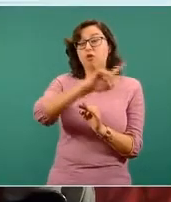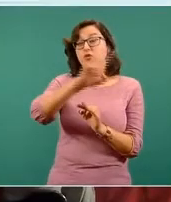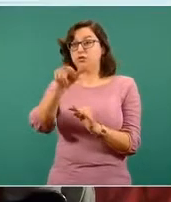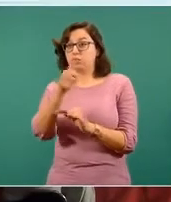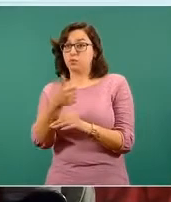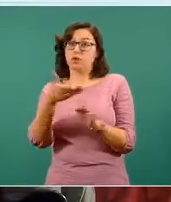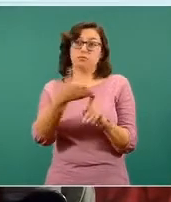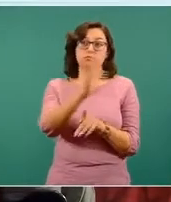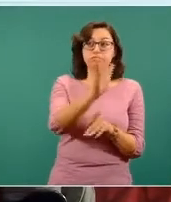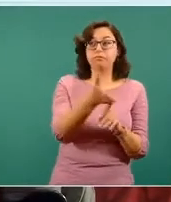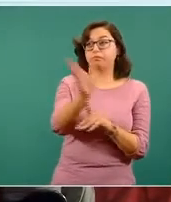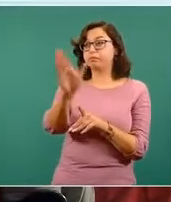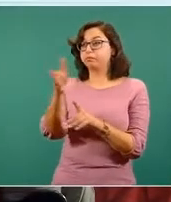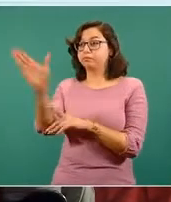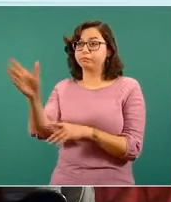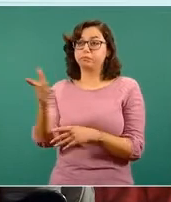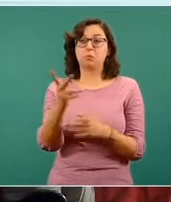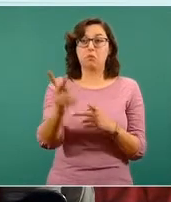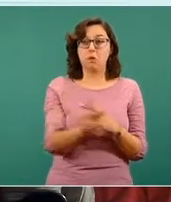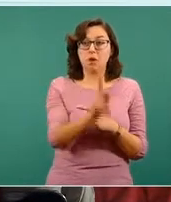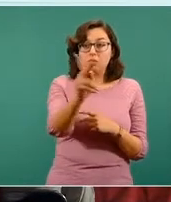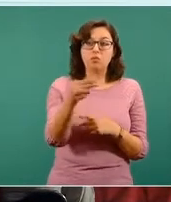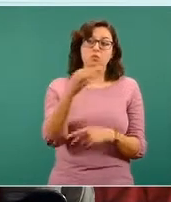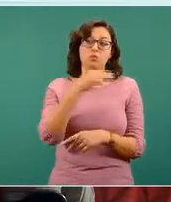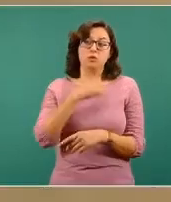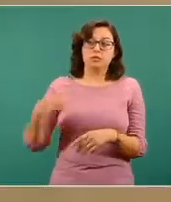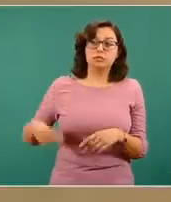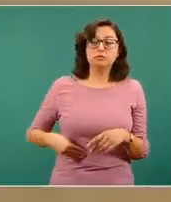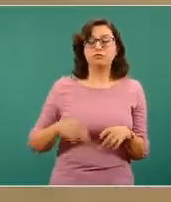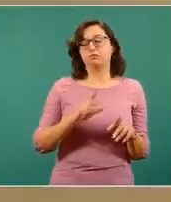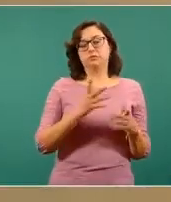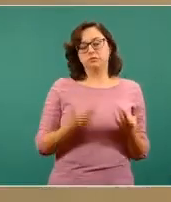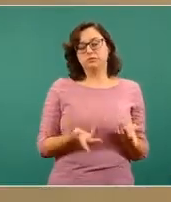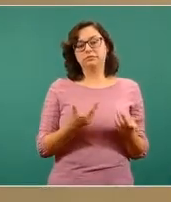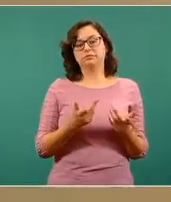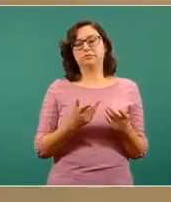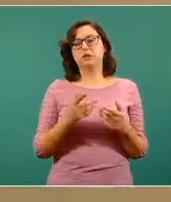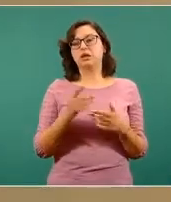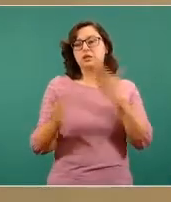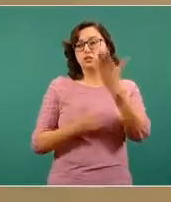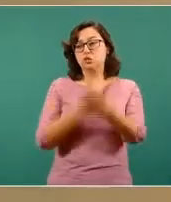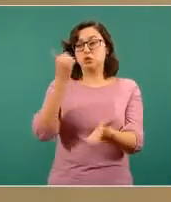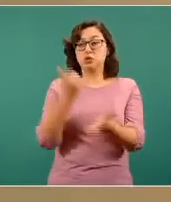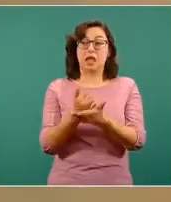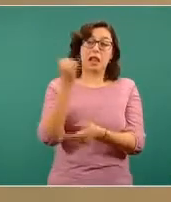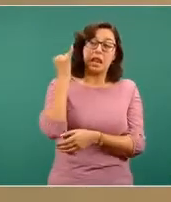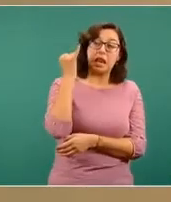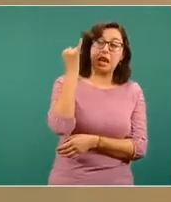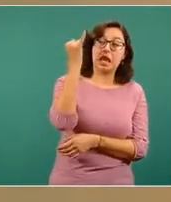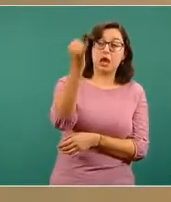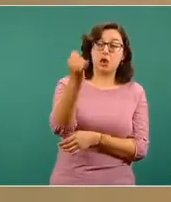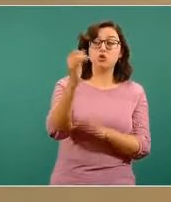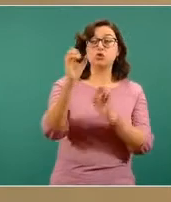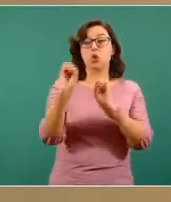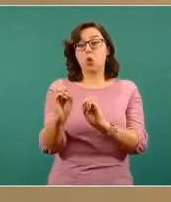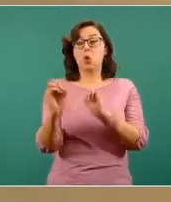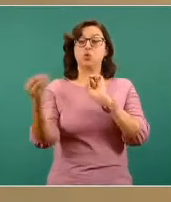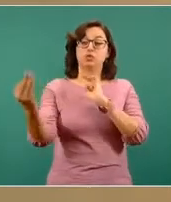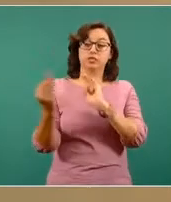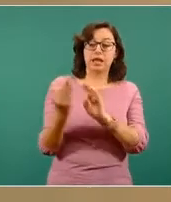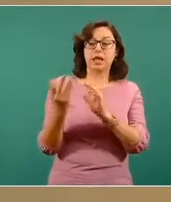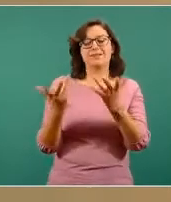es aproximadamente 4 días, a veces 5 días, si son ciudades más pequeñas o zonas más cercanas a